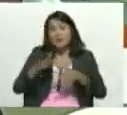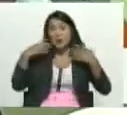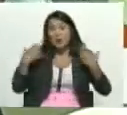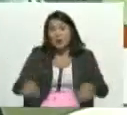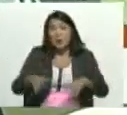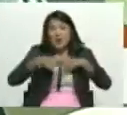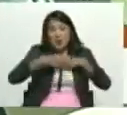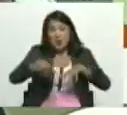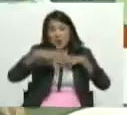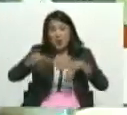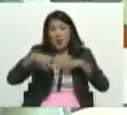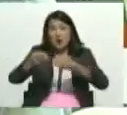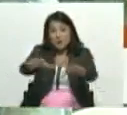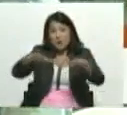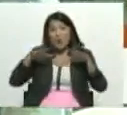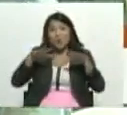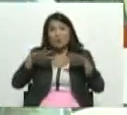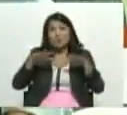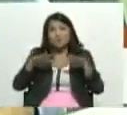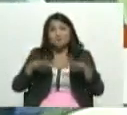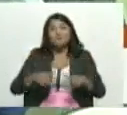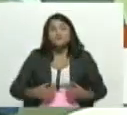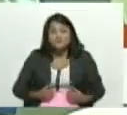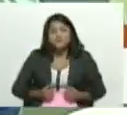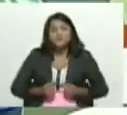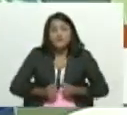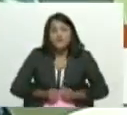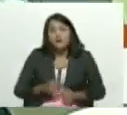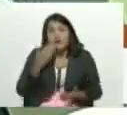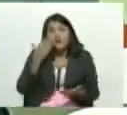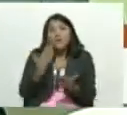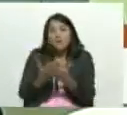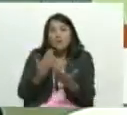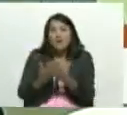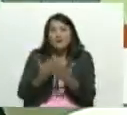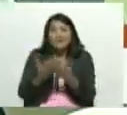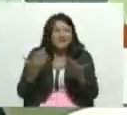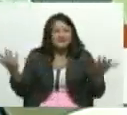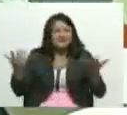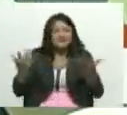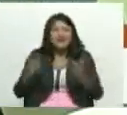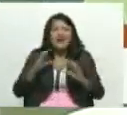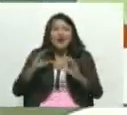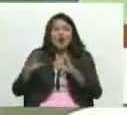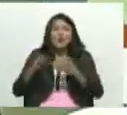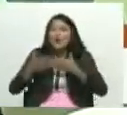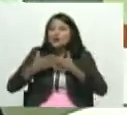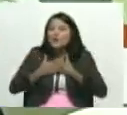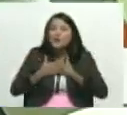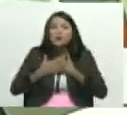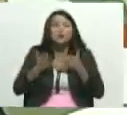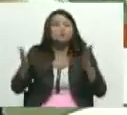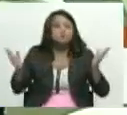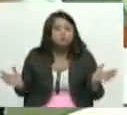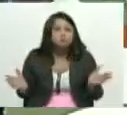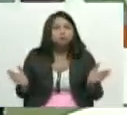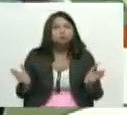esplendorosa que hay y que muestra cuando la comunicación está abierta está sensible